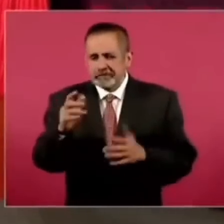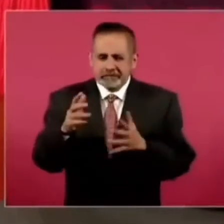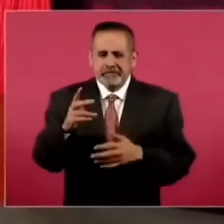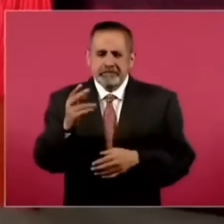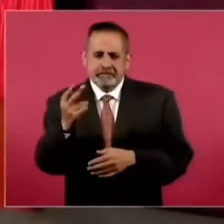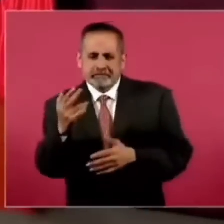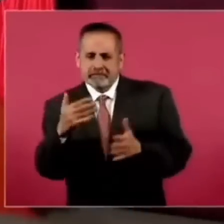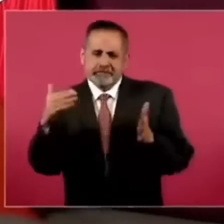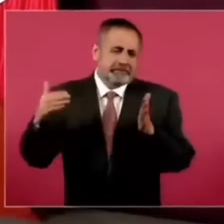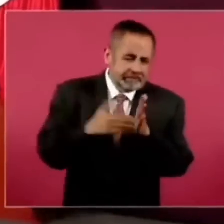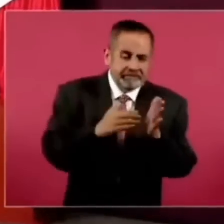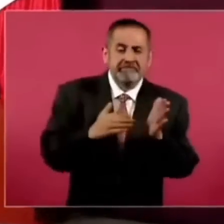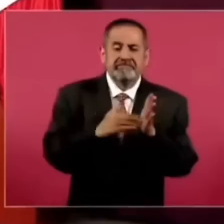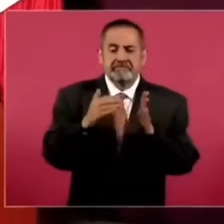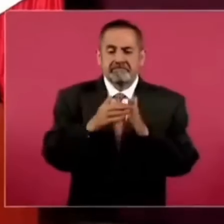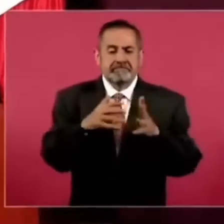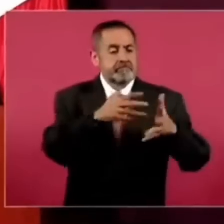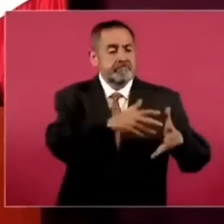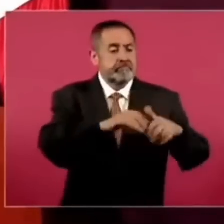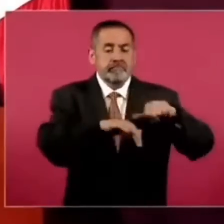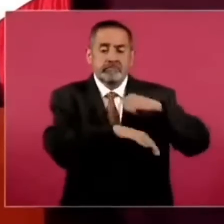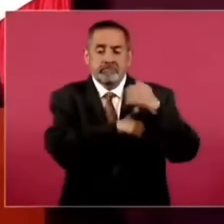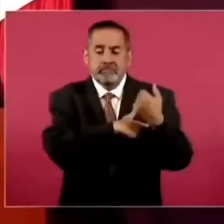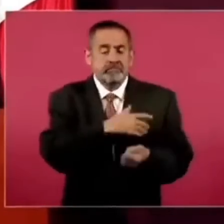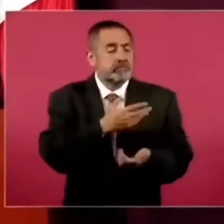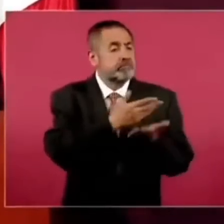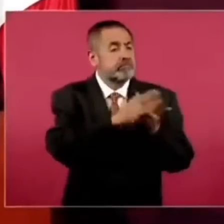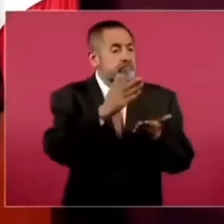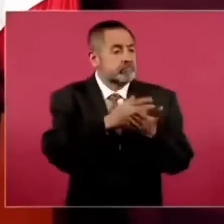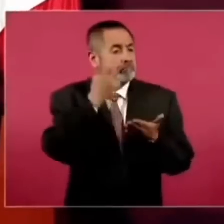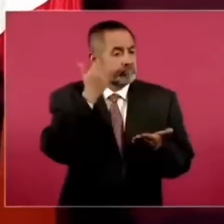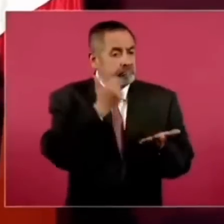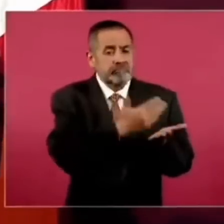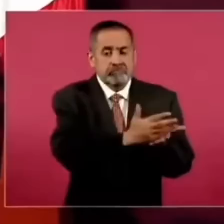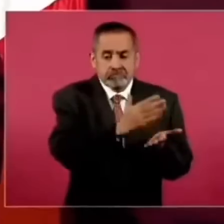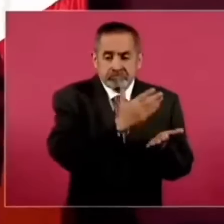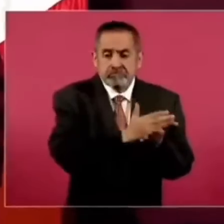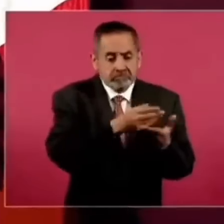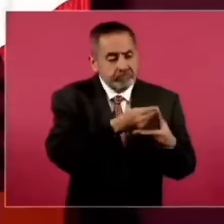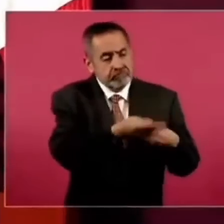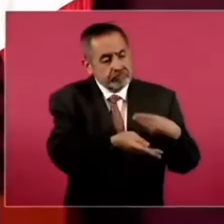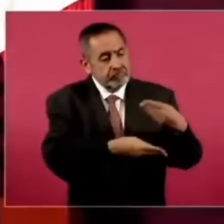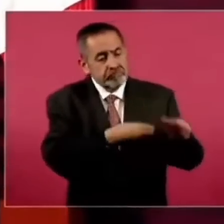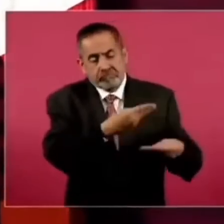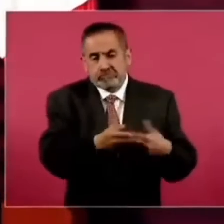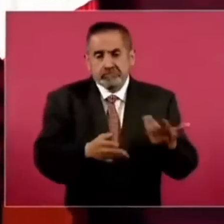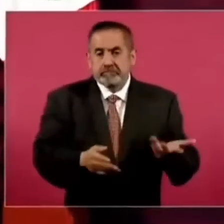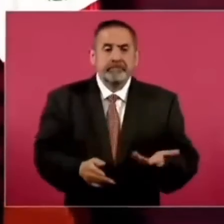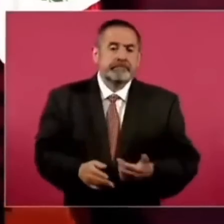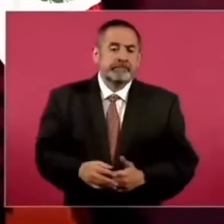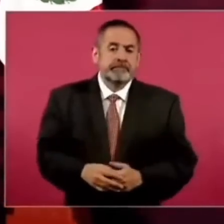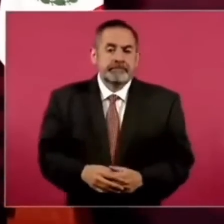25,000 de fideicomiso, de un fideicomiso para